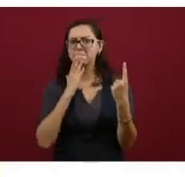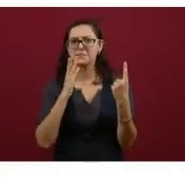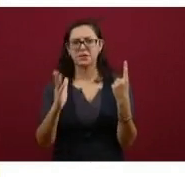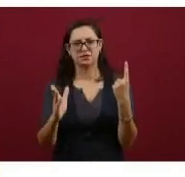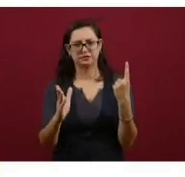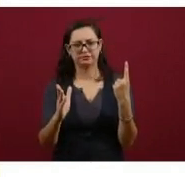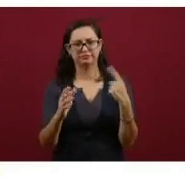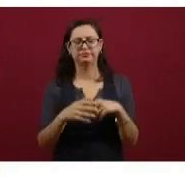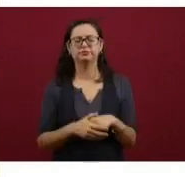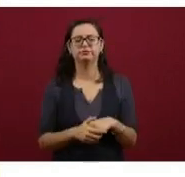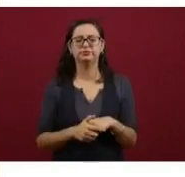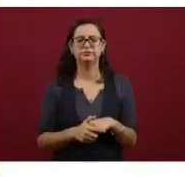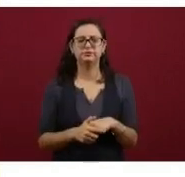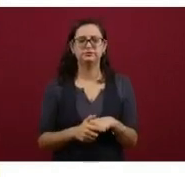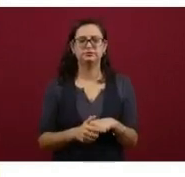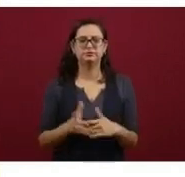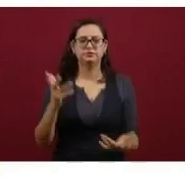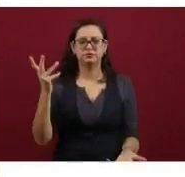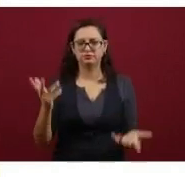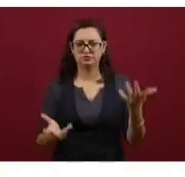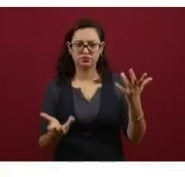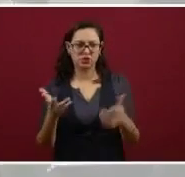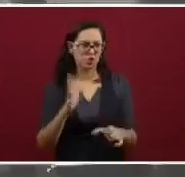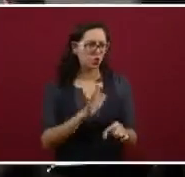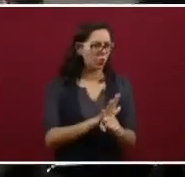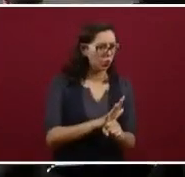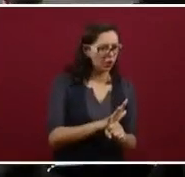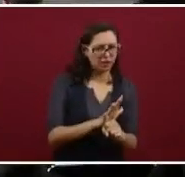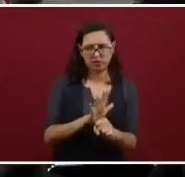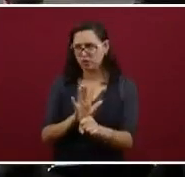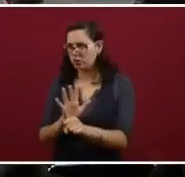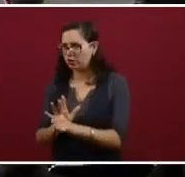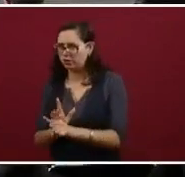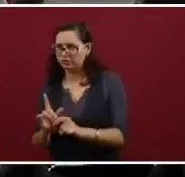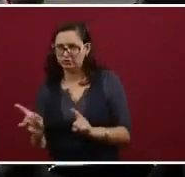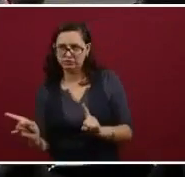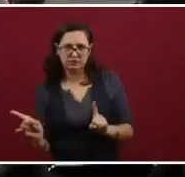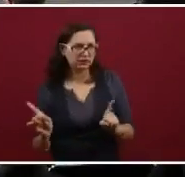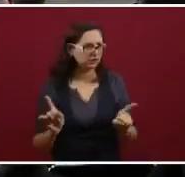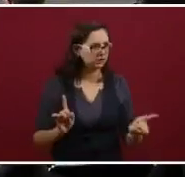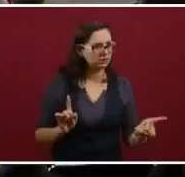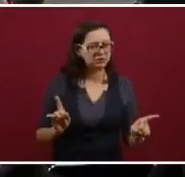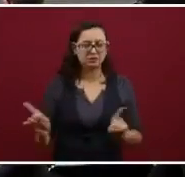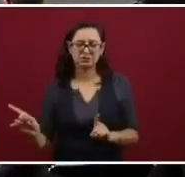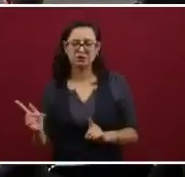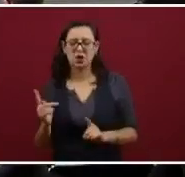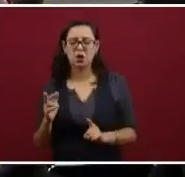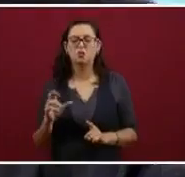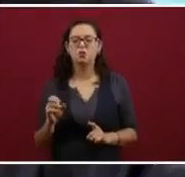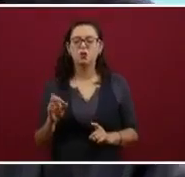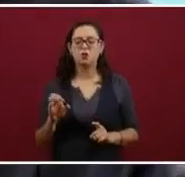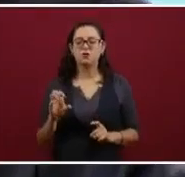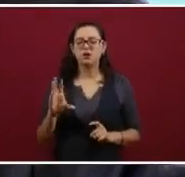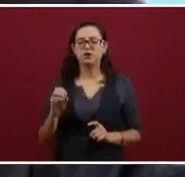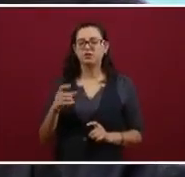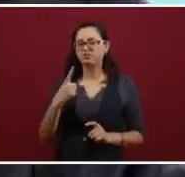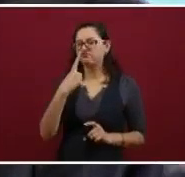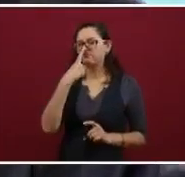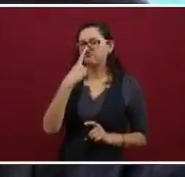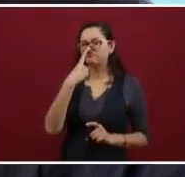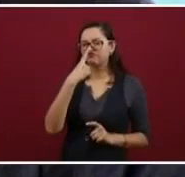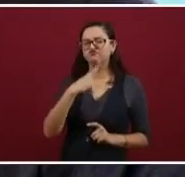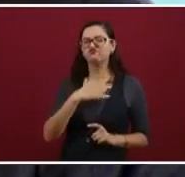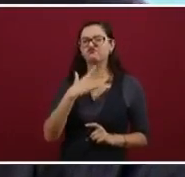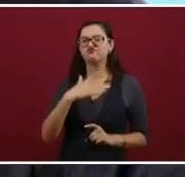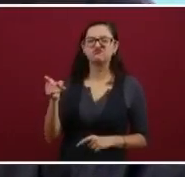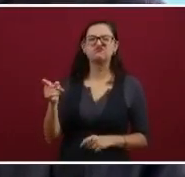perfectas. Y aunque variáramos por cuál bomba empezáramos a hacer la verificación, siempre los verificadores de Profeco encontraban